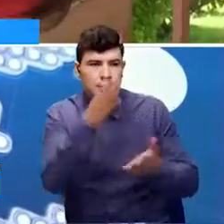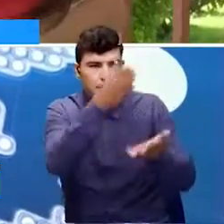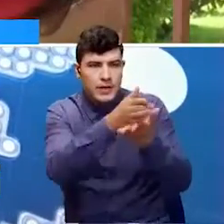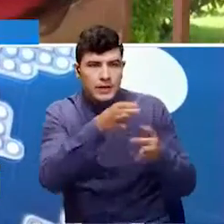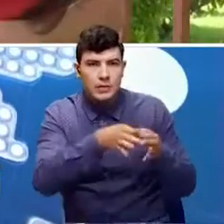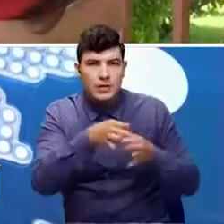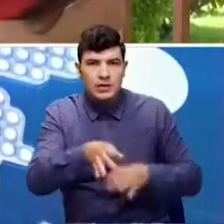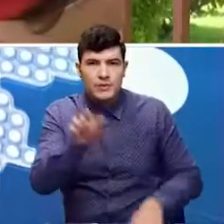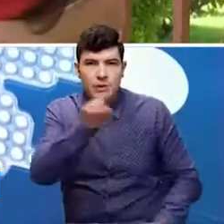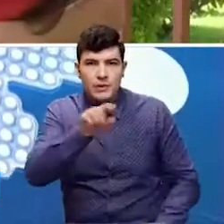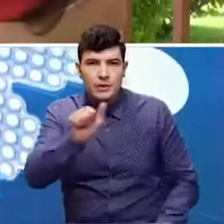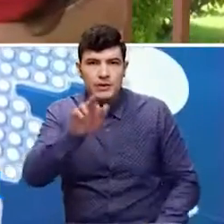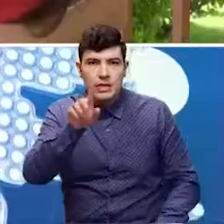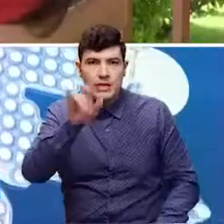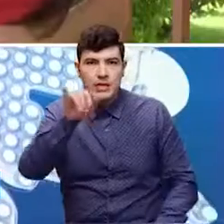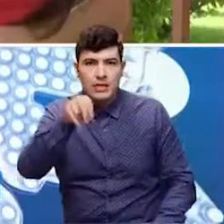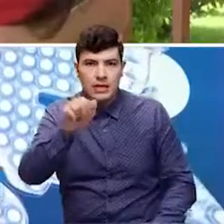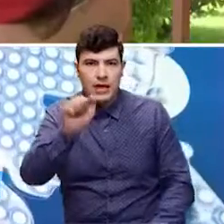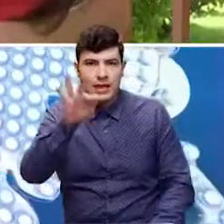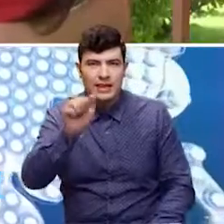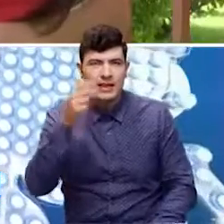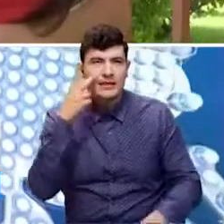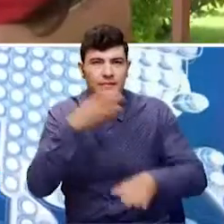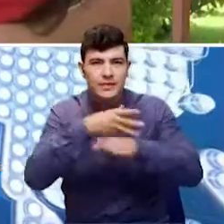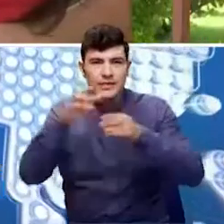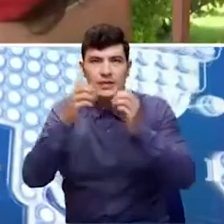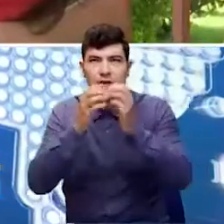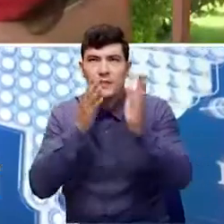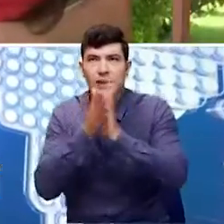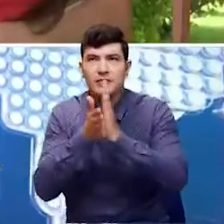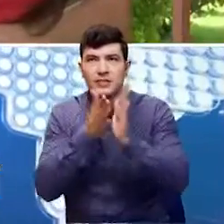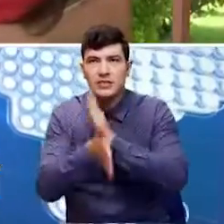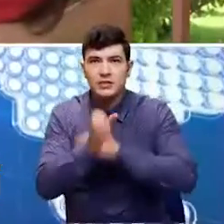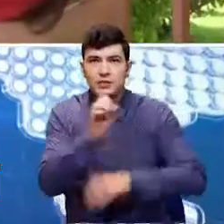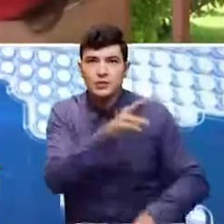esta información hasta el momento con la cámara de leonardo le musée sepan y pallarés para oriente noticias